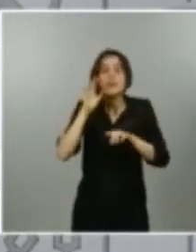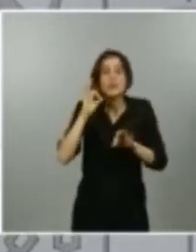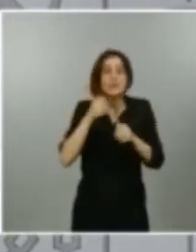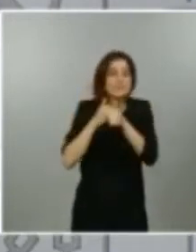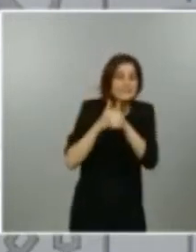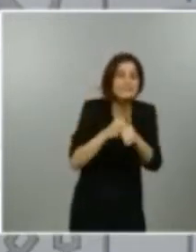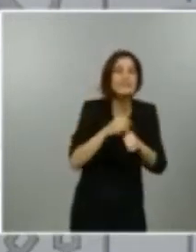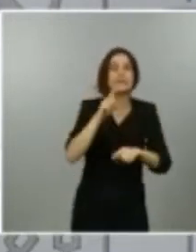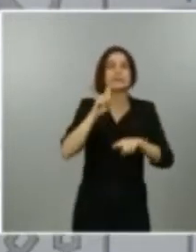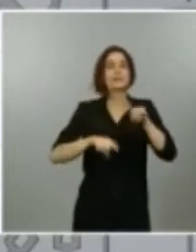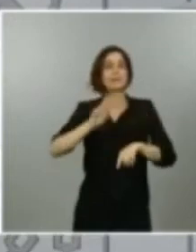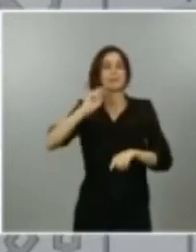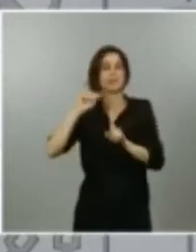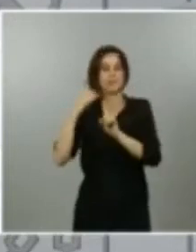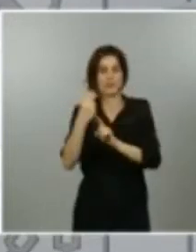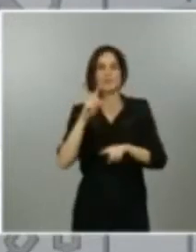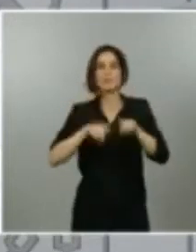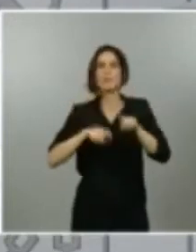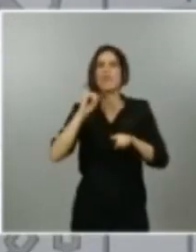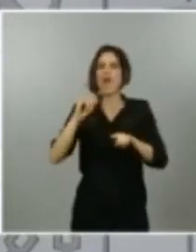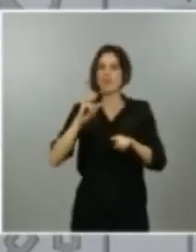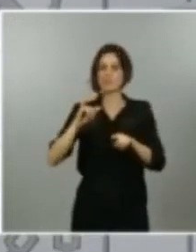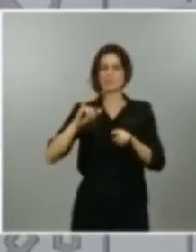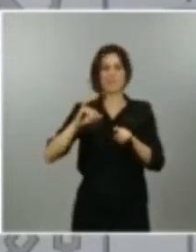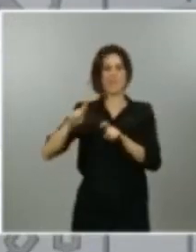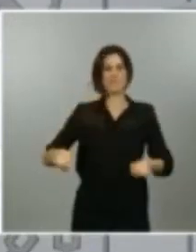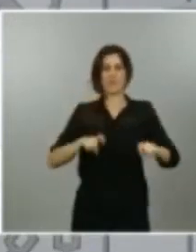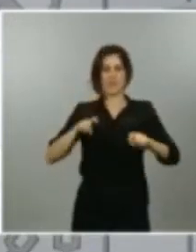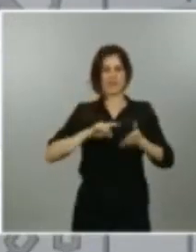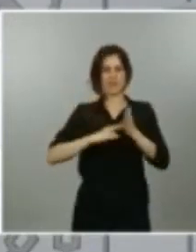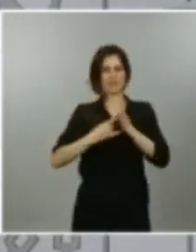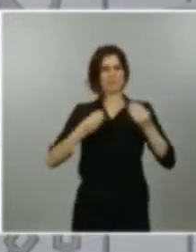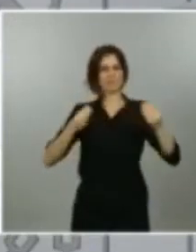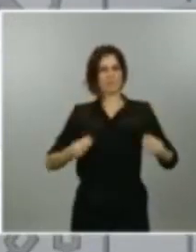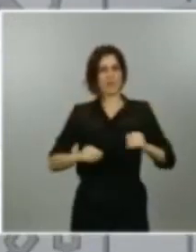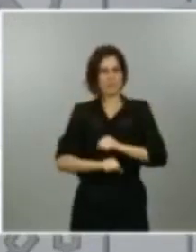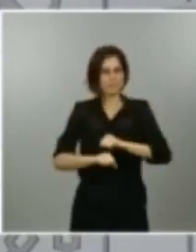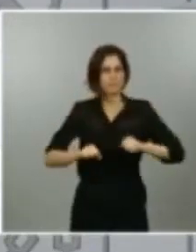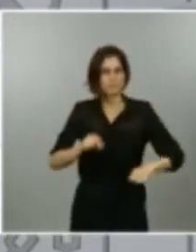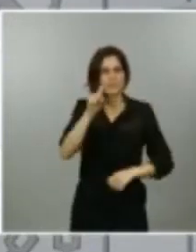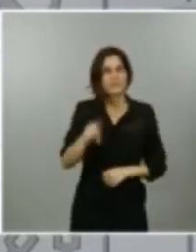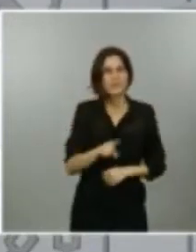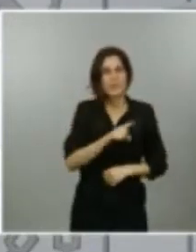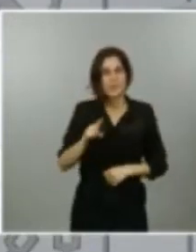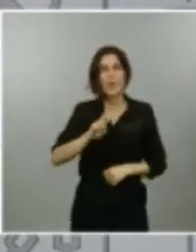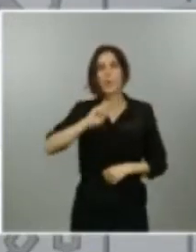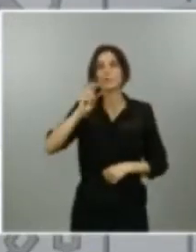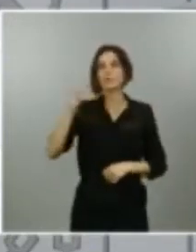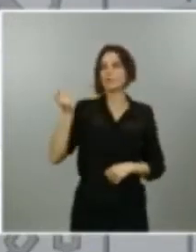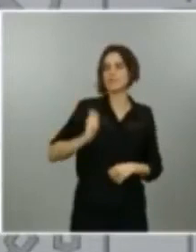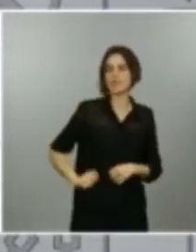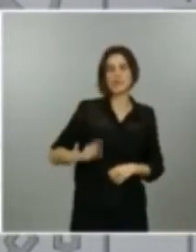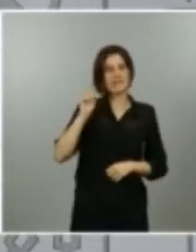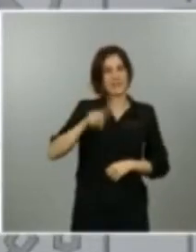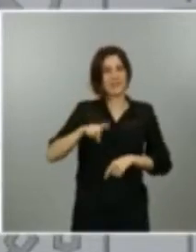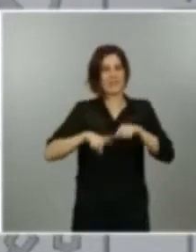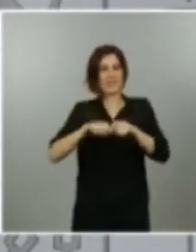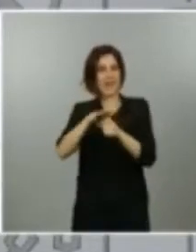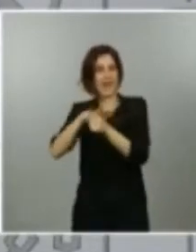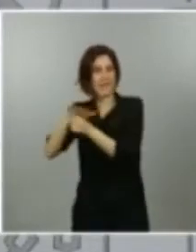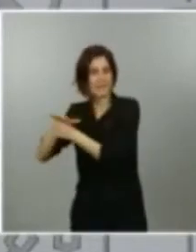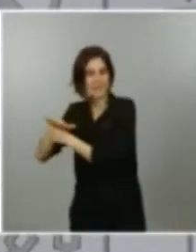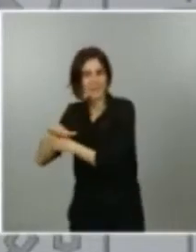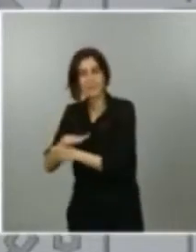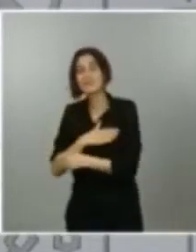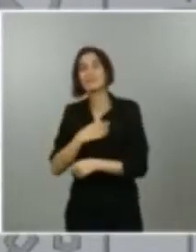depende de otros grupos de profesionales que hagan su trabajo de forma diferente en unos lugares y en otros y eso depende mucho de cómo esté organizada la